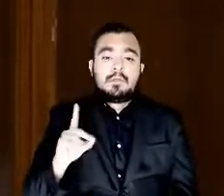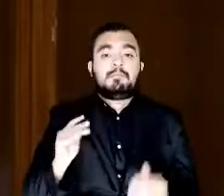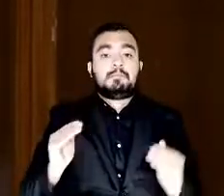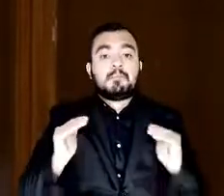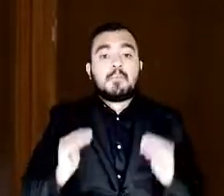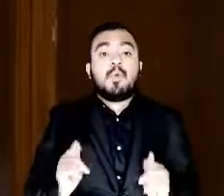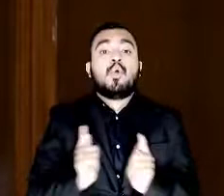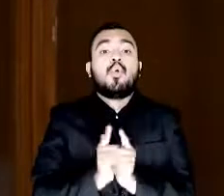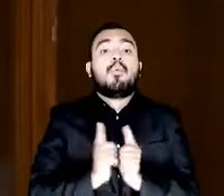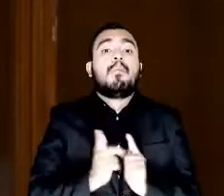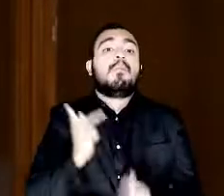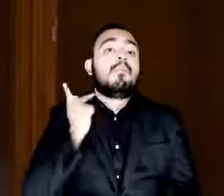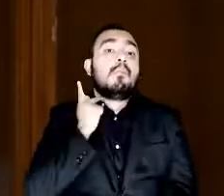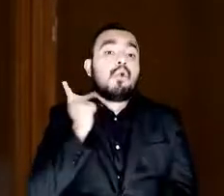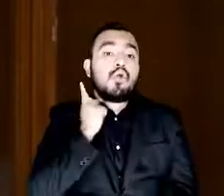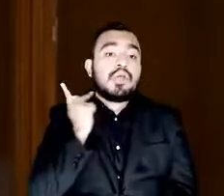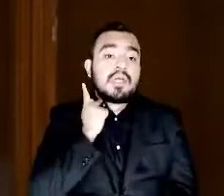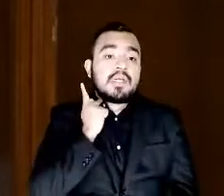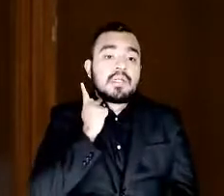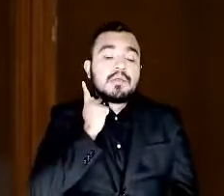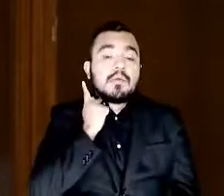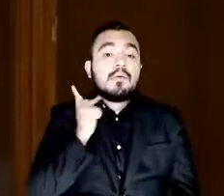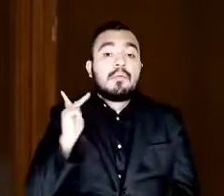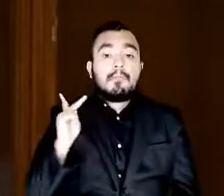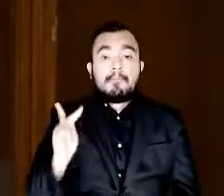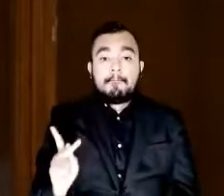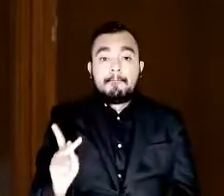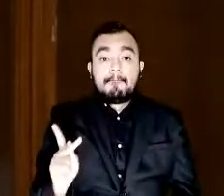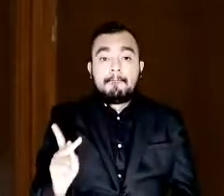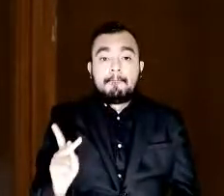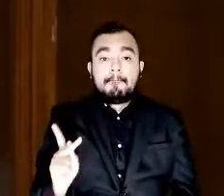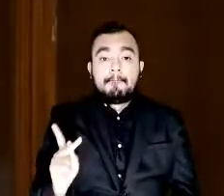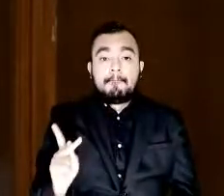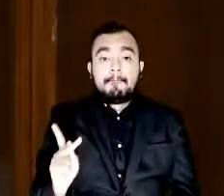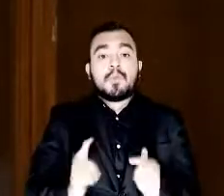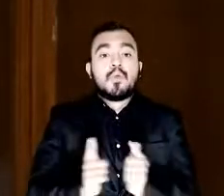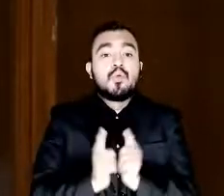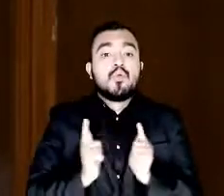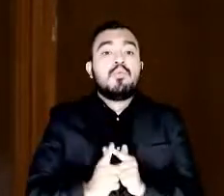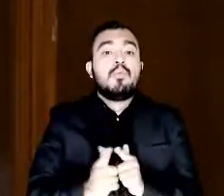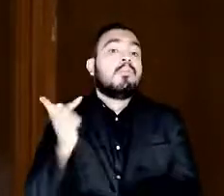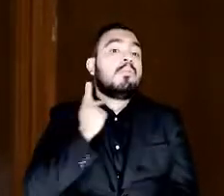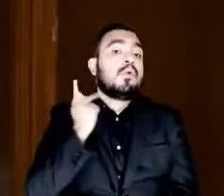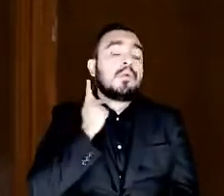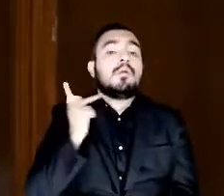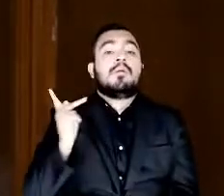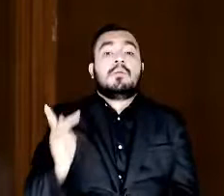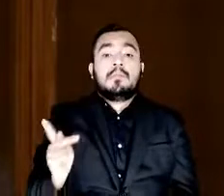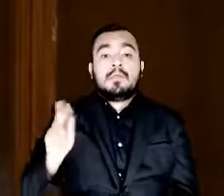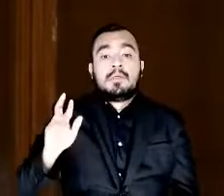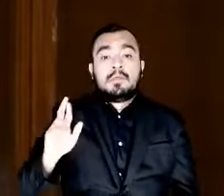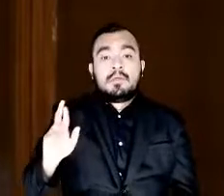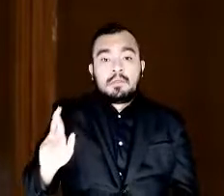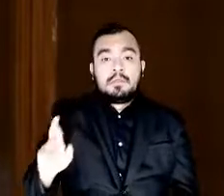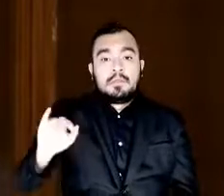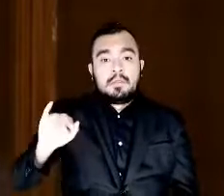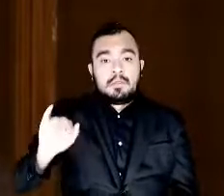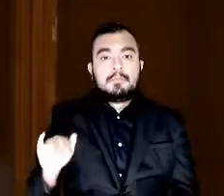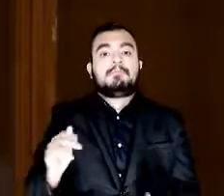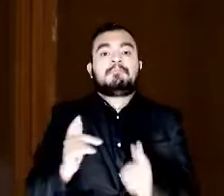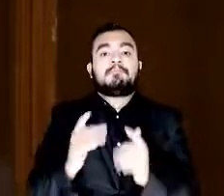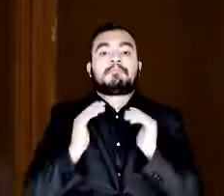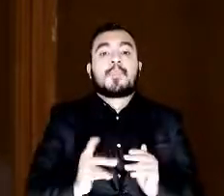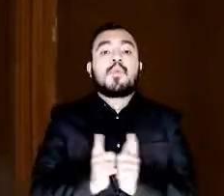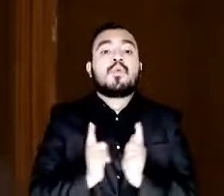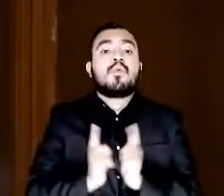grupo parlamentario del partido Acción Nacional grupo parlamentario del partido revolucionario institucional grupo